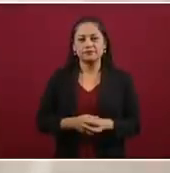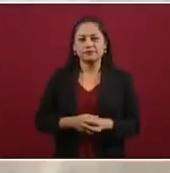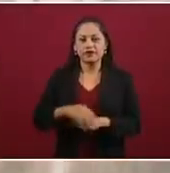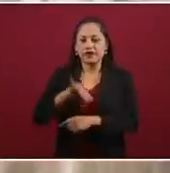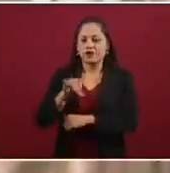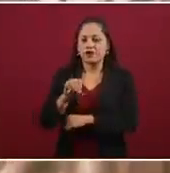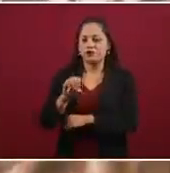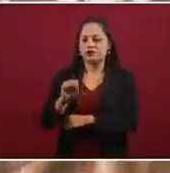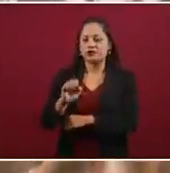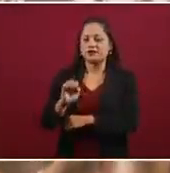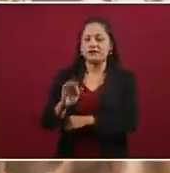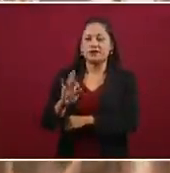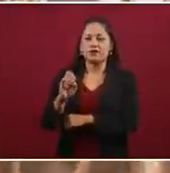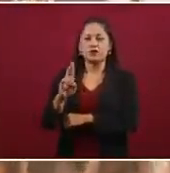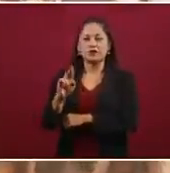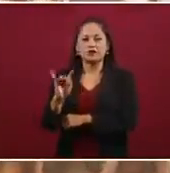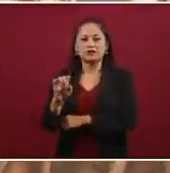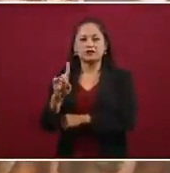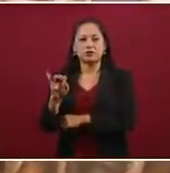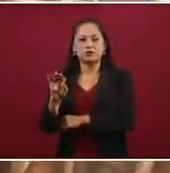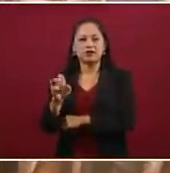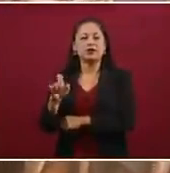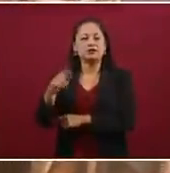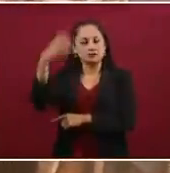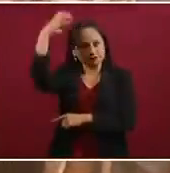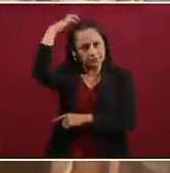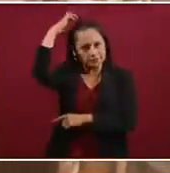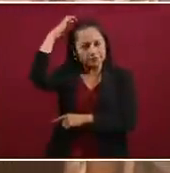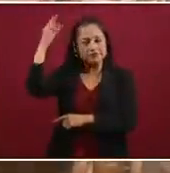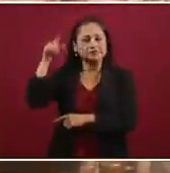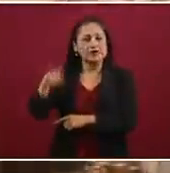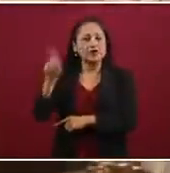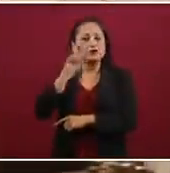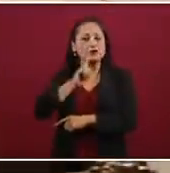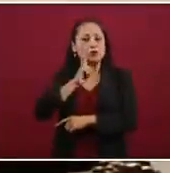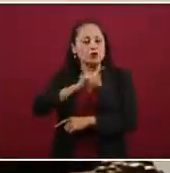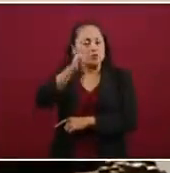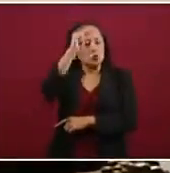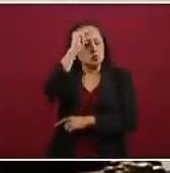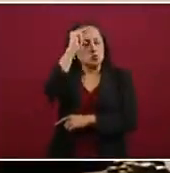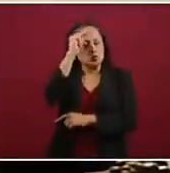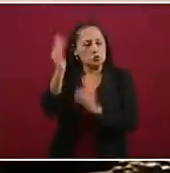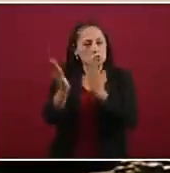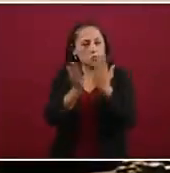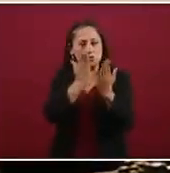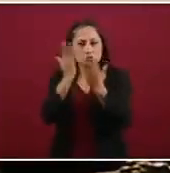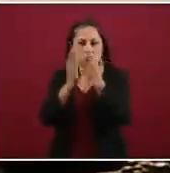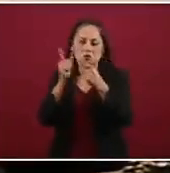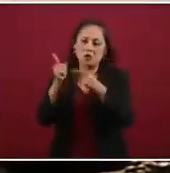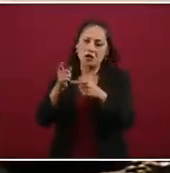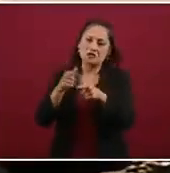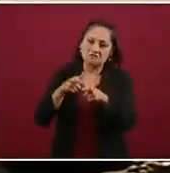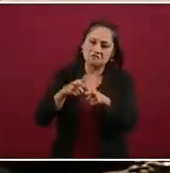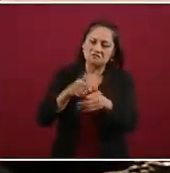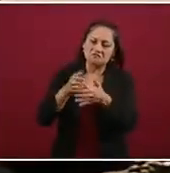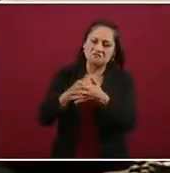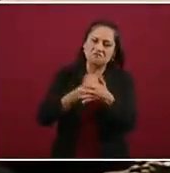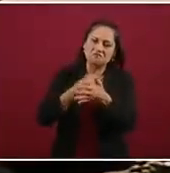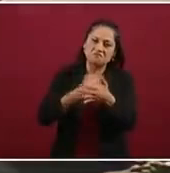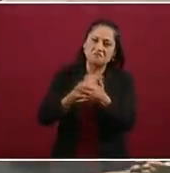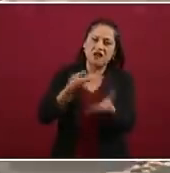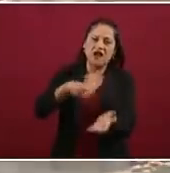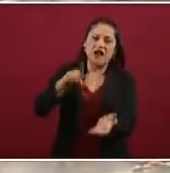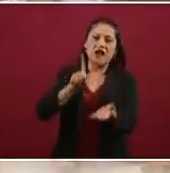Josefa Ortiz de Domínguez fue una mujer instruida, simpatizante de las ideas insurgentes y partícipe de la conspiración de